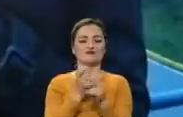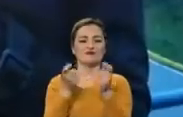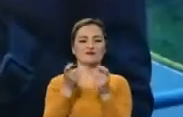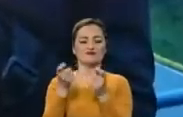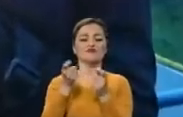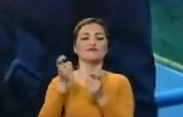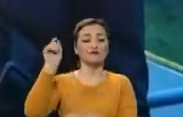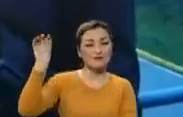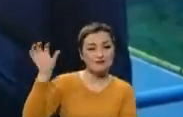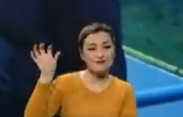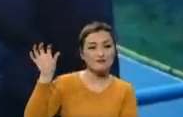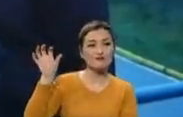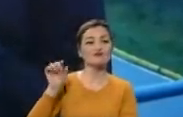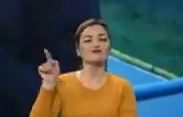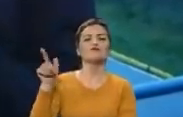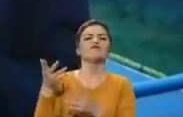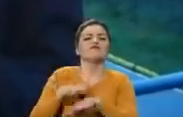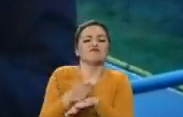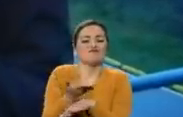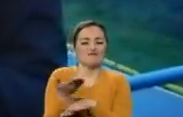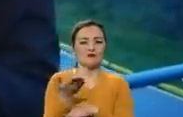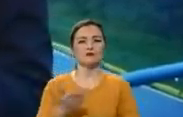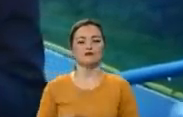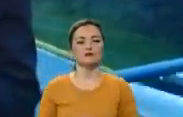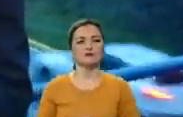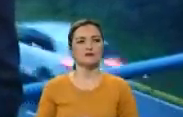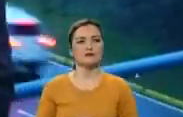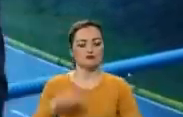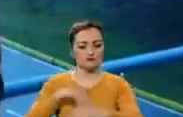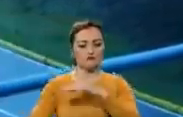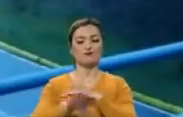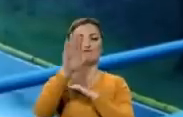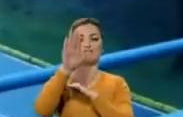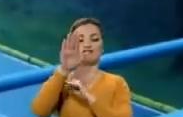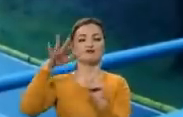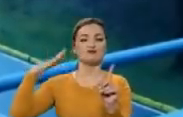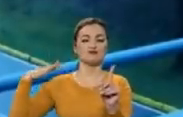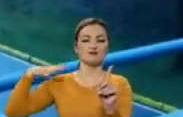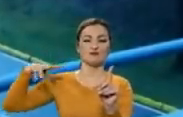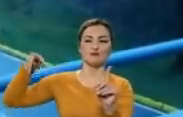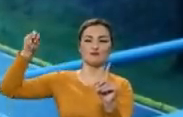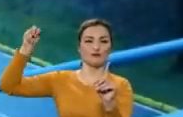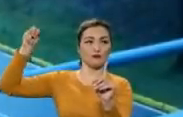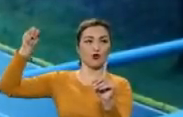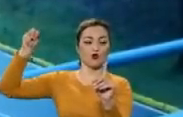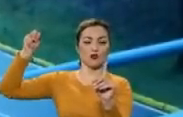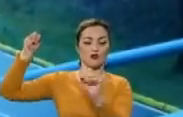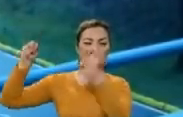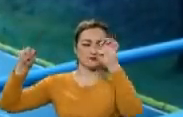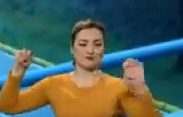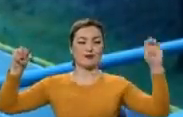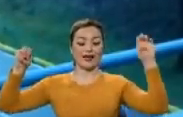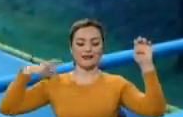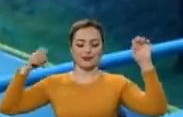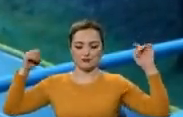de Meteorología e Hidrología, esto se debe a que al ingreso de humedad por la parte norte y este del continente, así